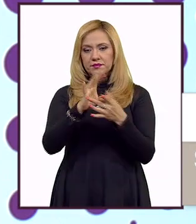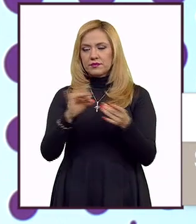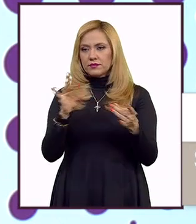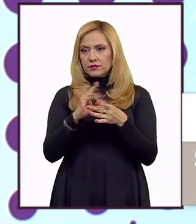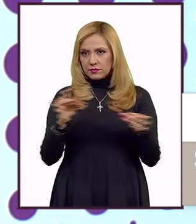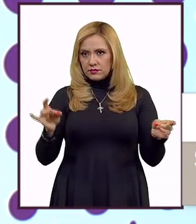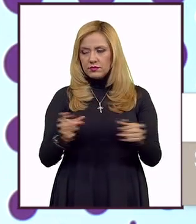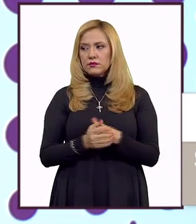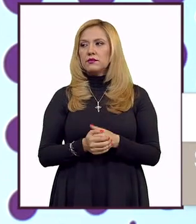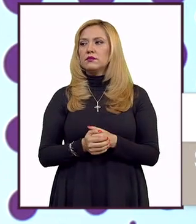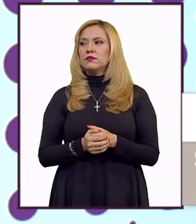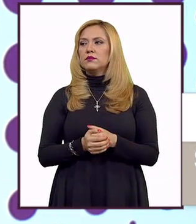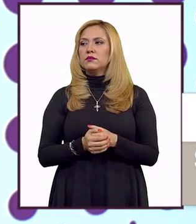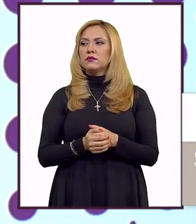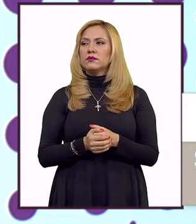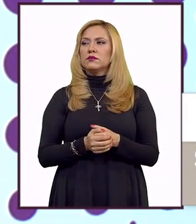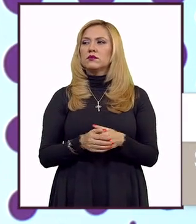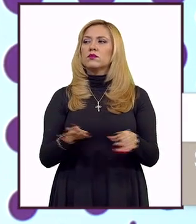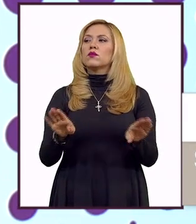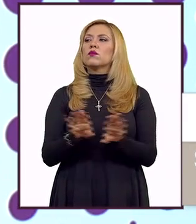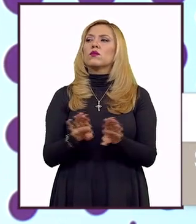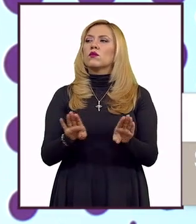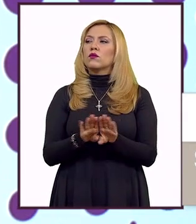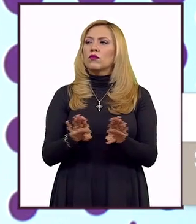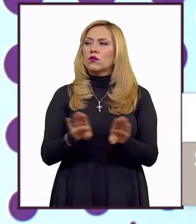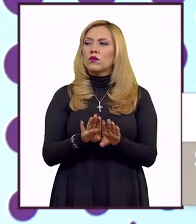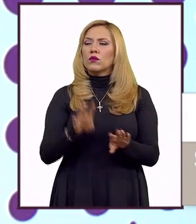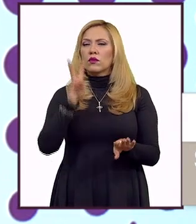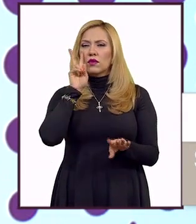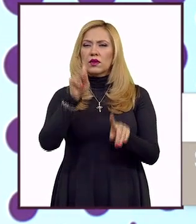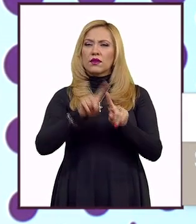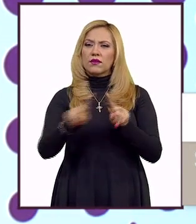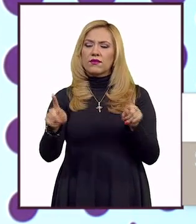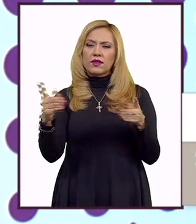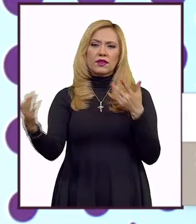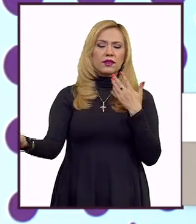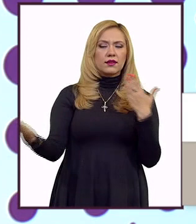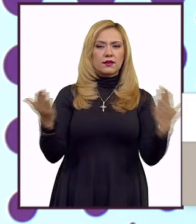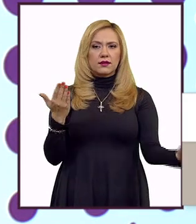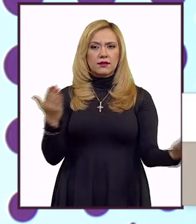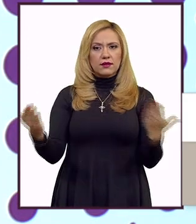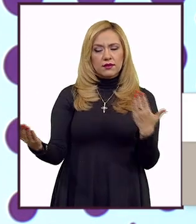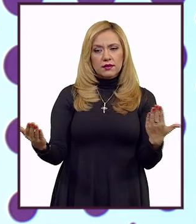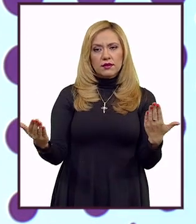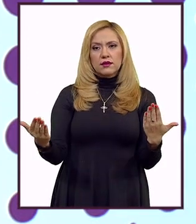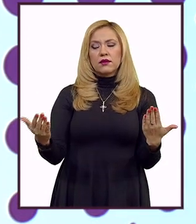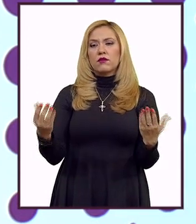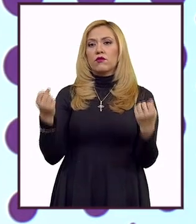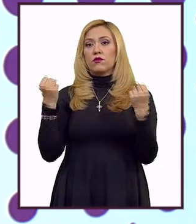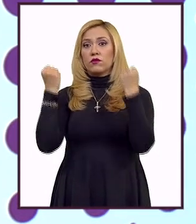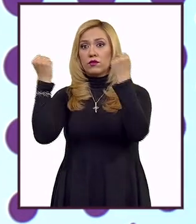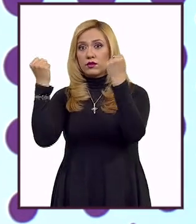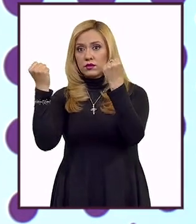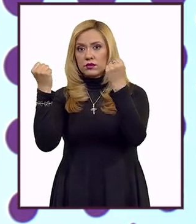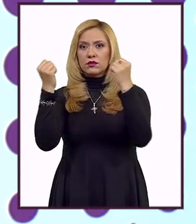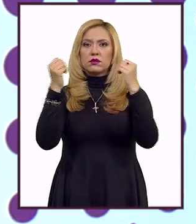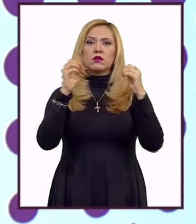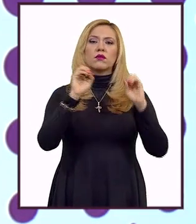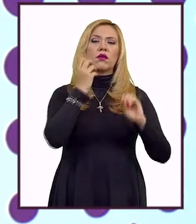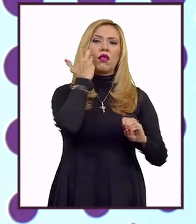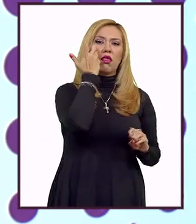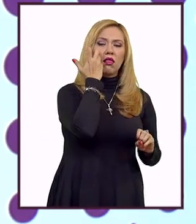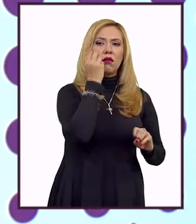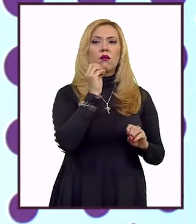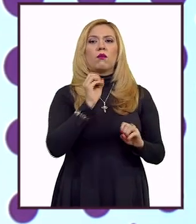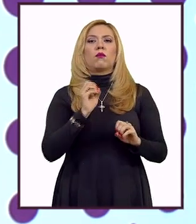un poco cómo se mide o cómo se puede diferenciar si es la intensidad, si es el dolo, si es...